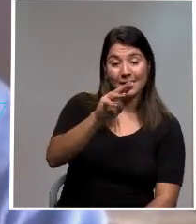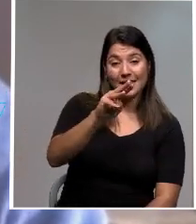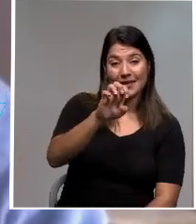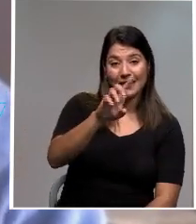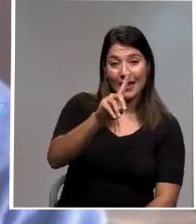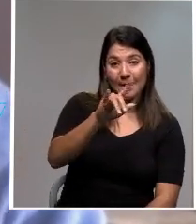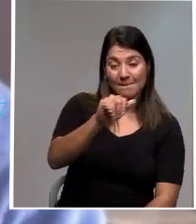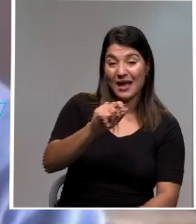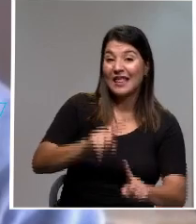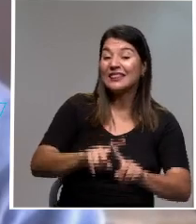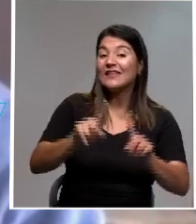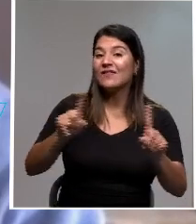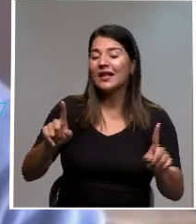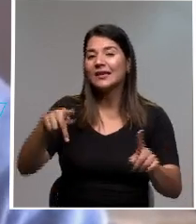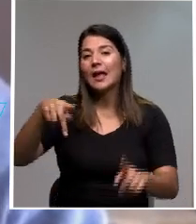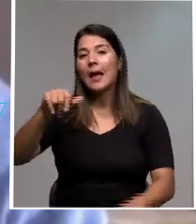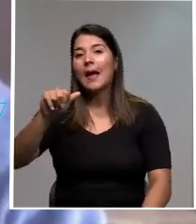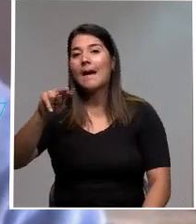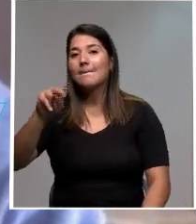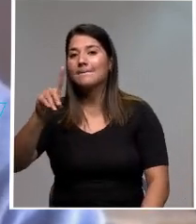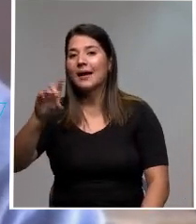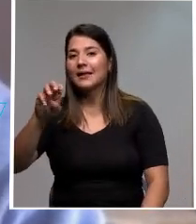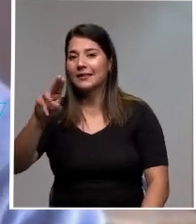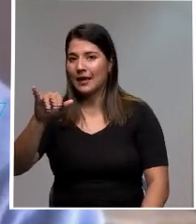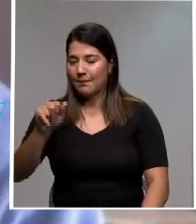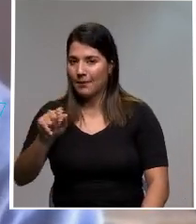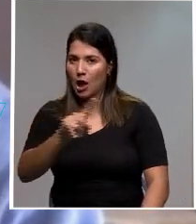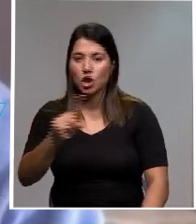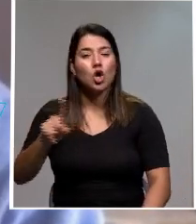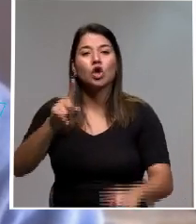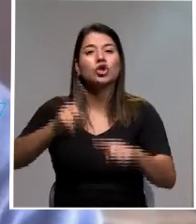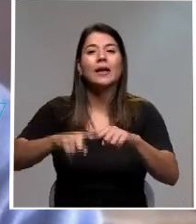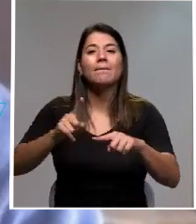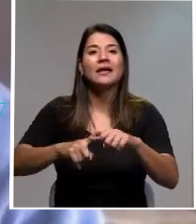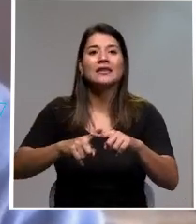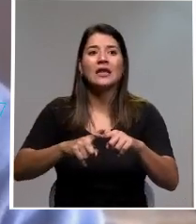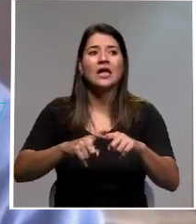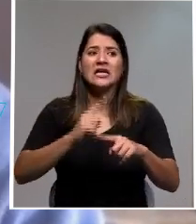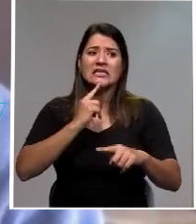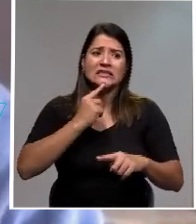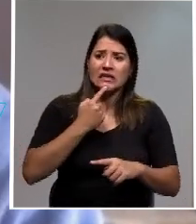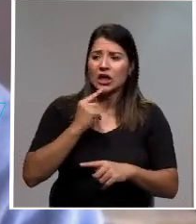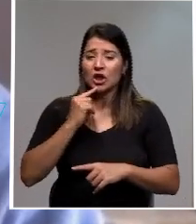no es en cuanto a la severidad, sino en cuanto a la distribución geográfica.